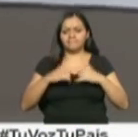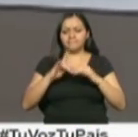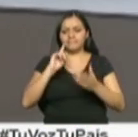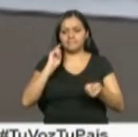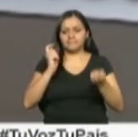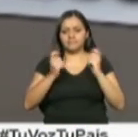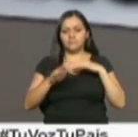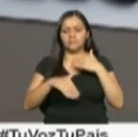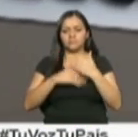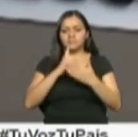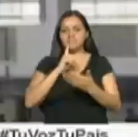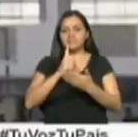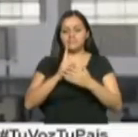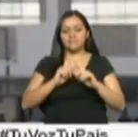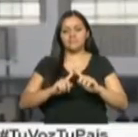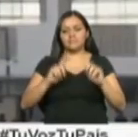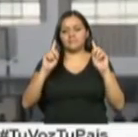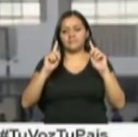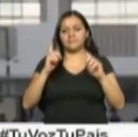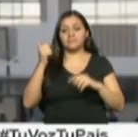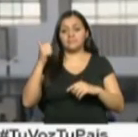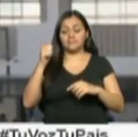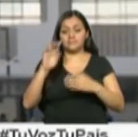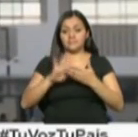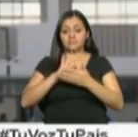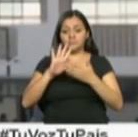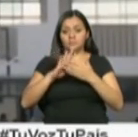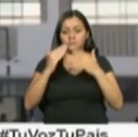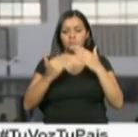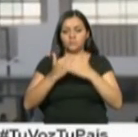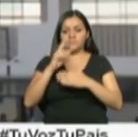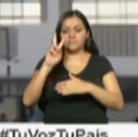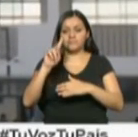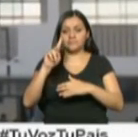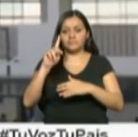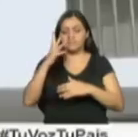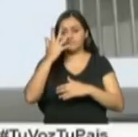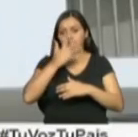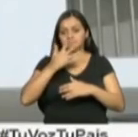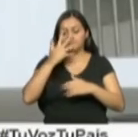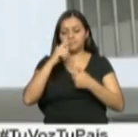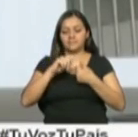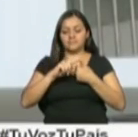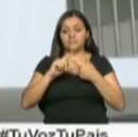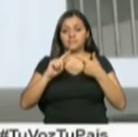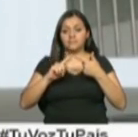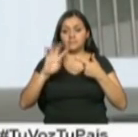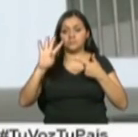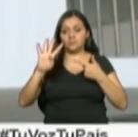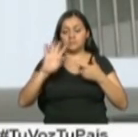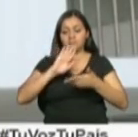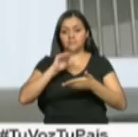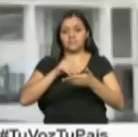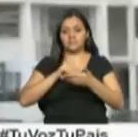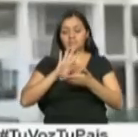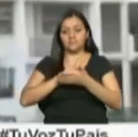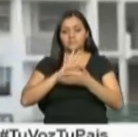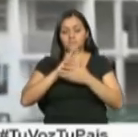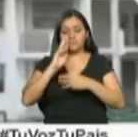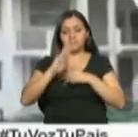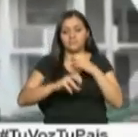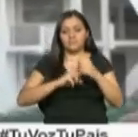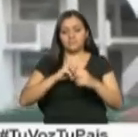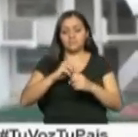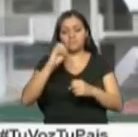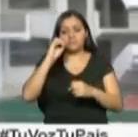transformando realidades en el país. 10 unidades educativas siglo XXI en Esmeraldas, 4 unidades educativas del Milenio en